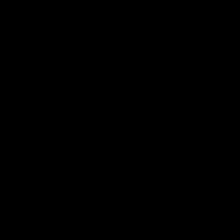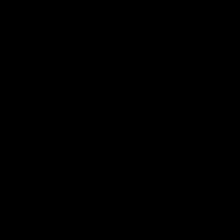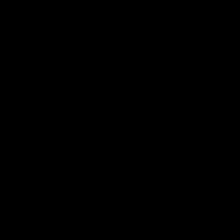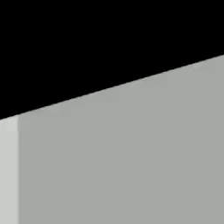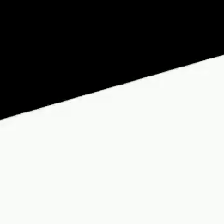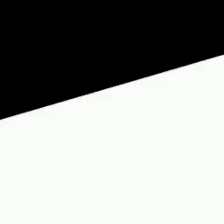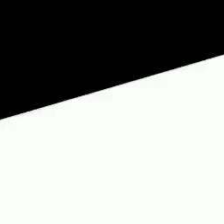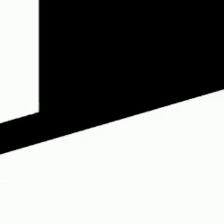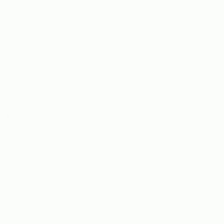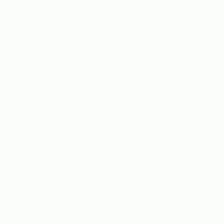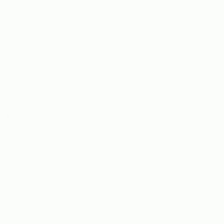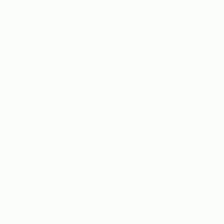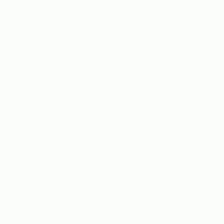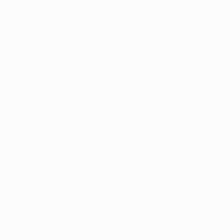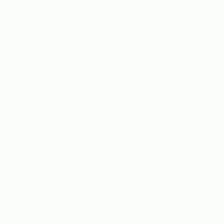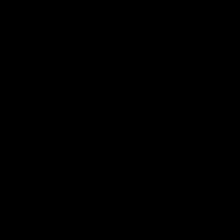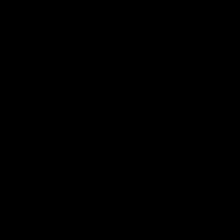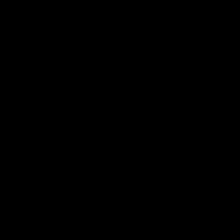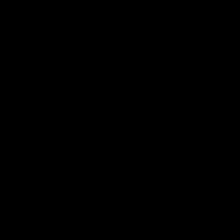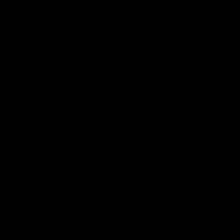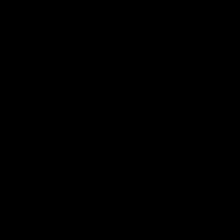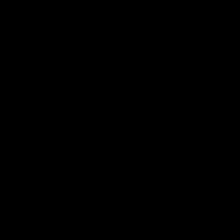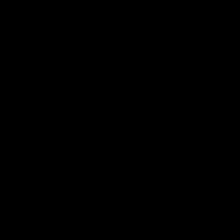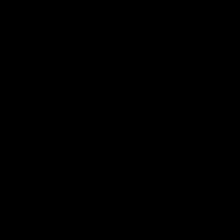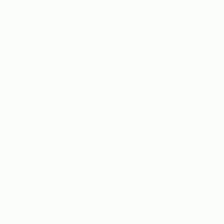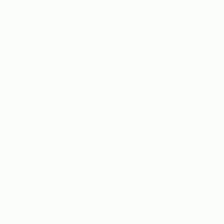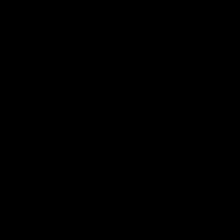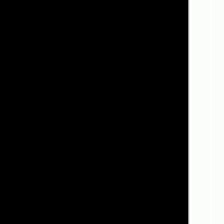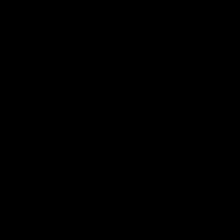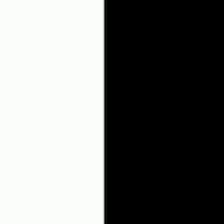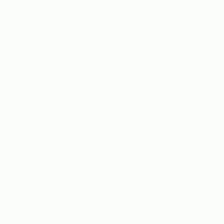Es un poco